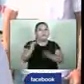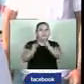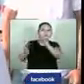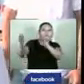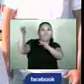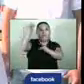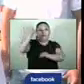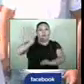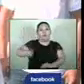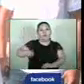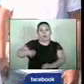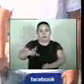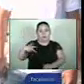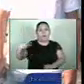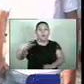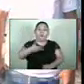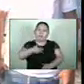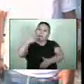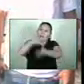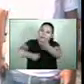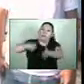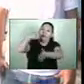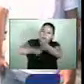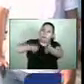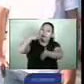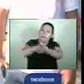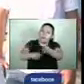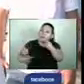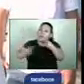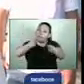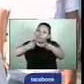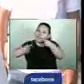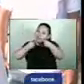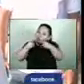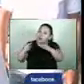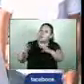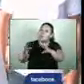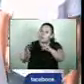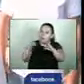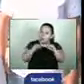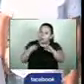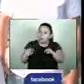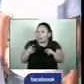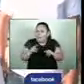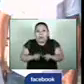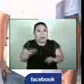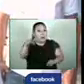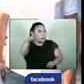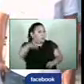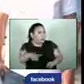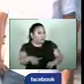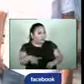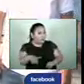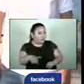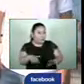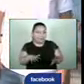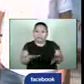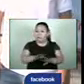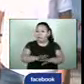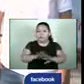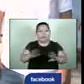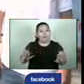nosotros hemos pedido diálogo con esta administración. Situación que hasta el momento no